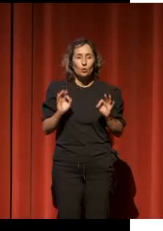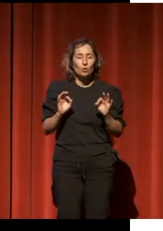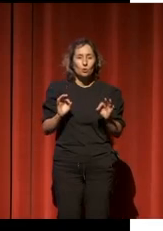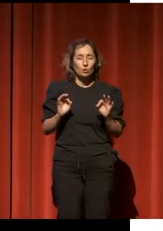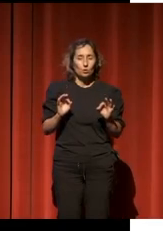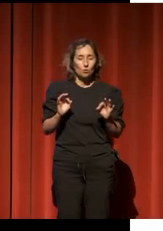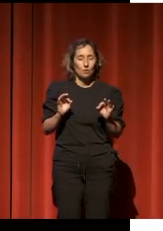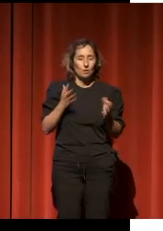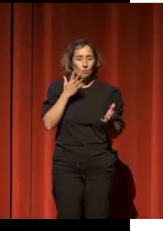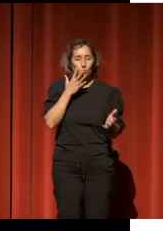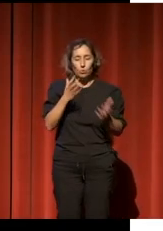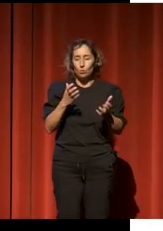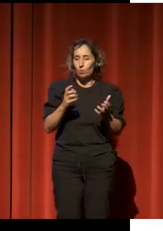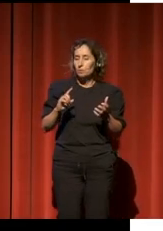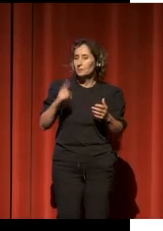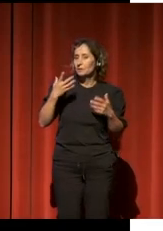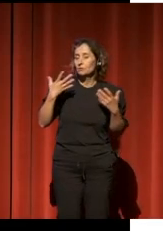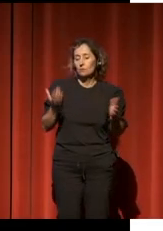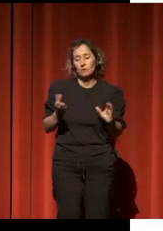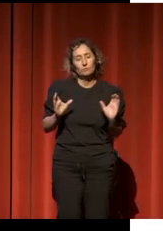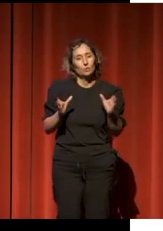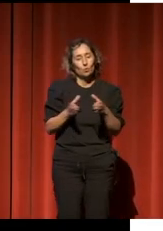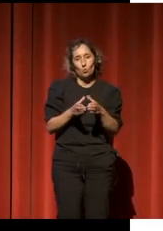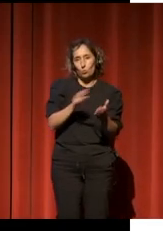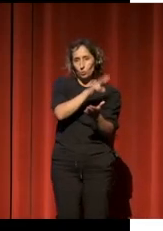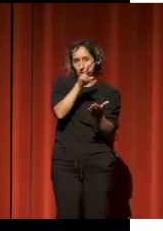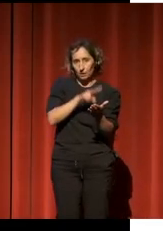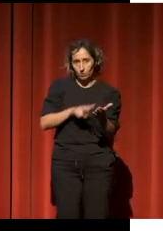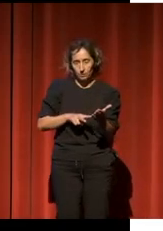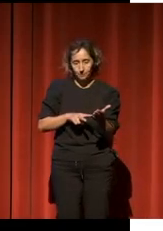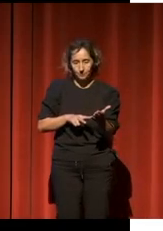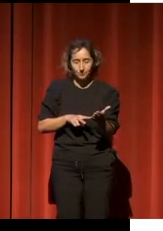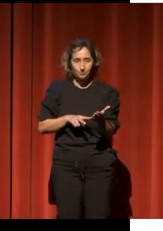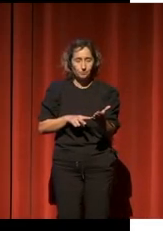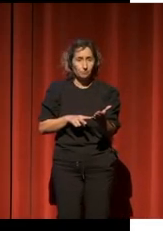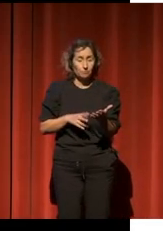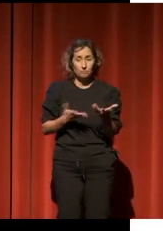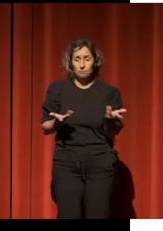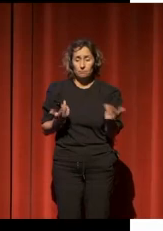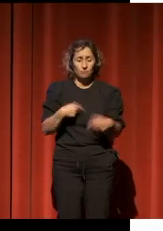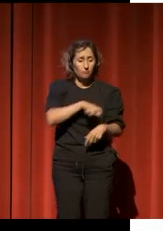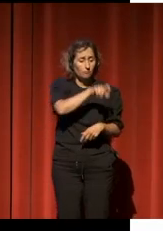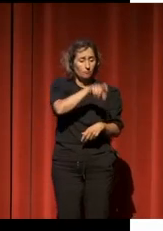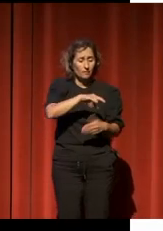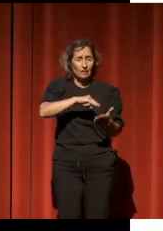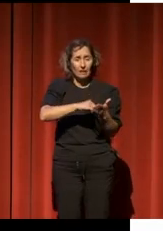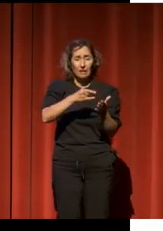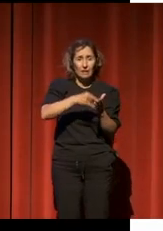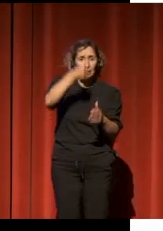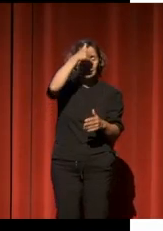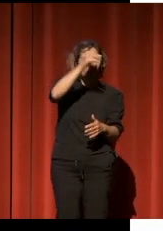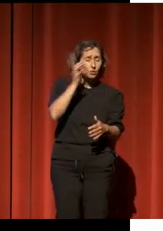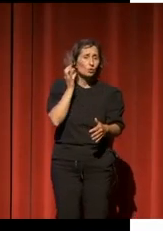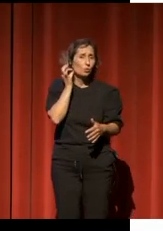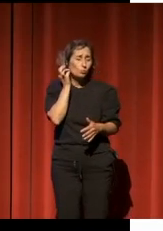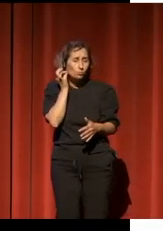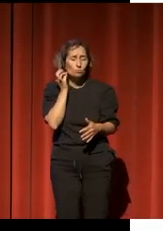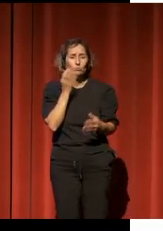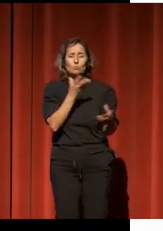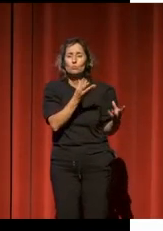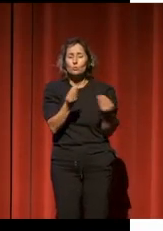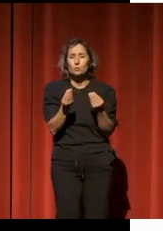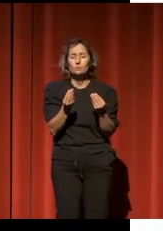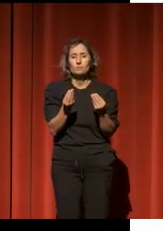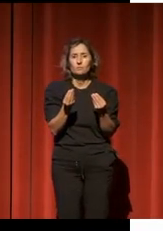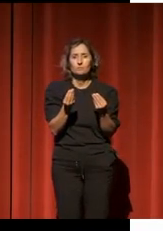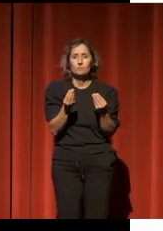prácticas a los grupos de lectura no eh muchos técnicos y técnicas relatan como